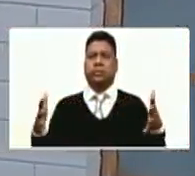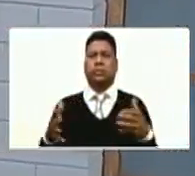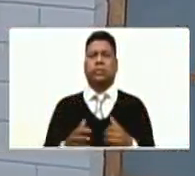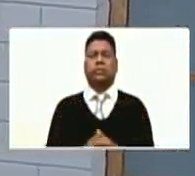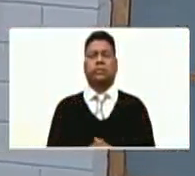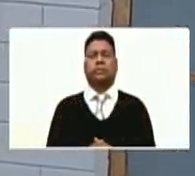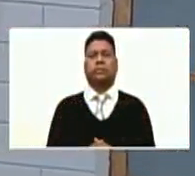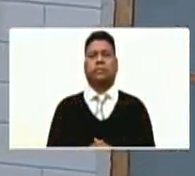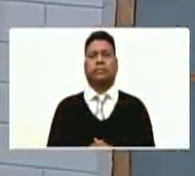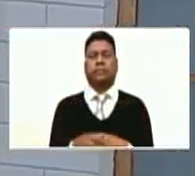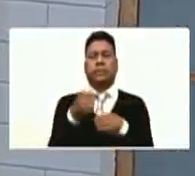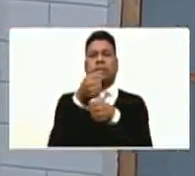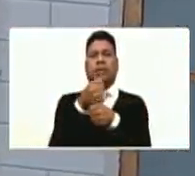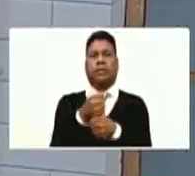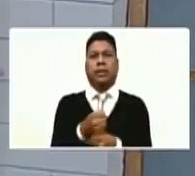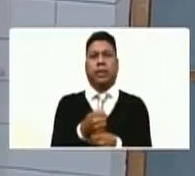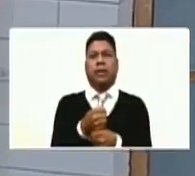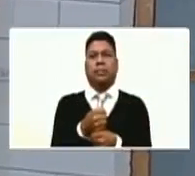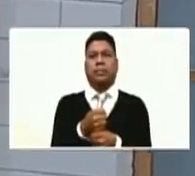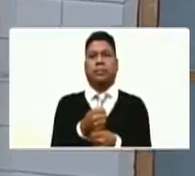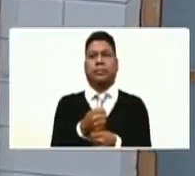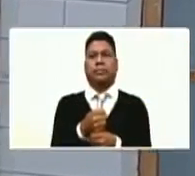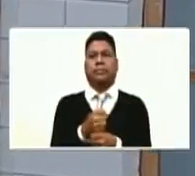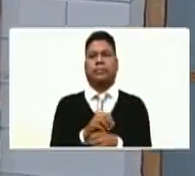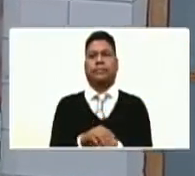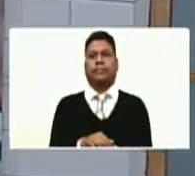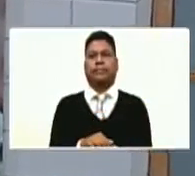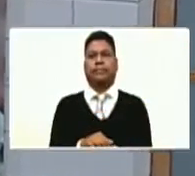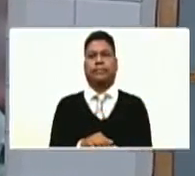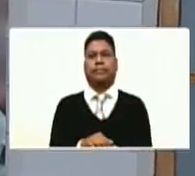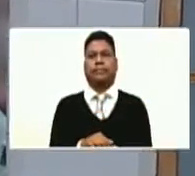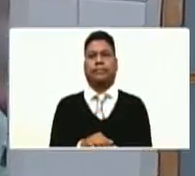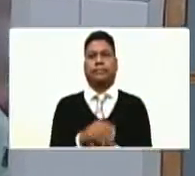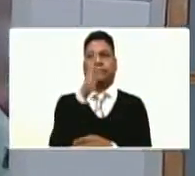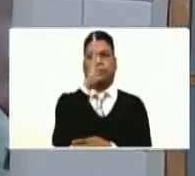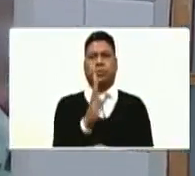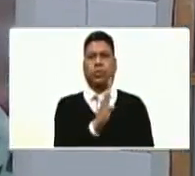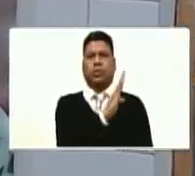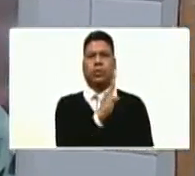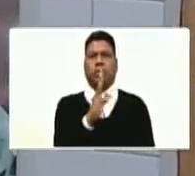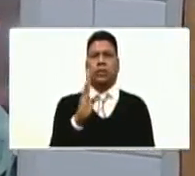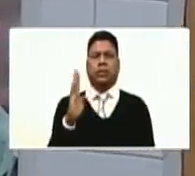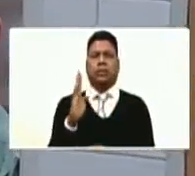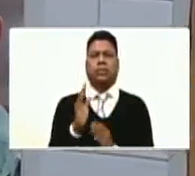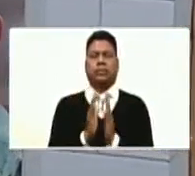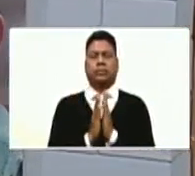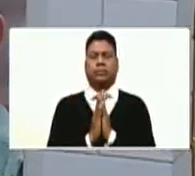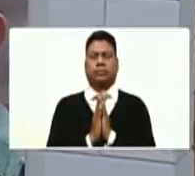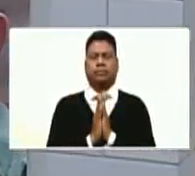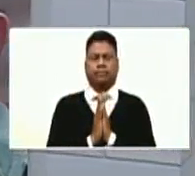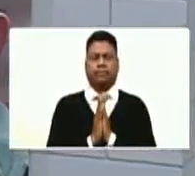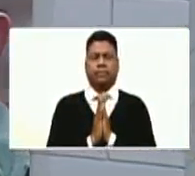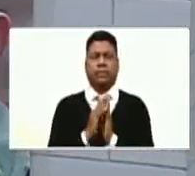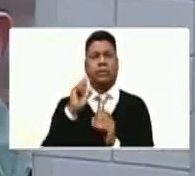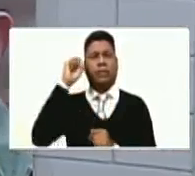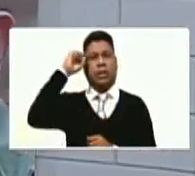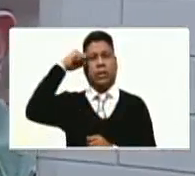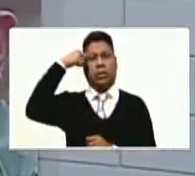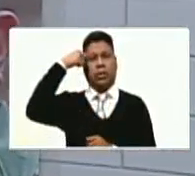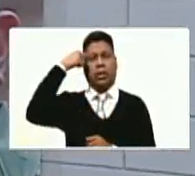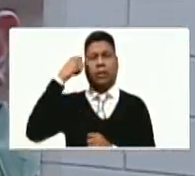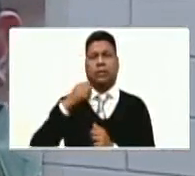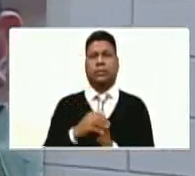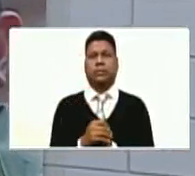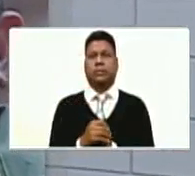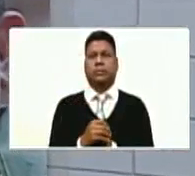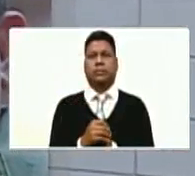se espera precisamente una misa ecuménica que va a recordar hacia